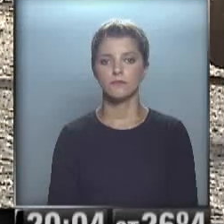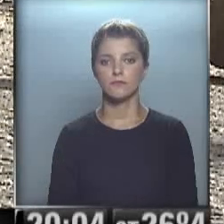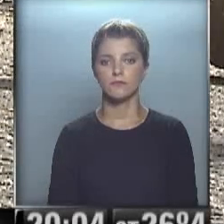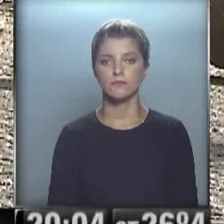ni